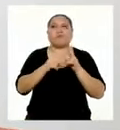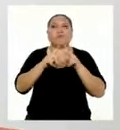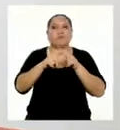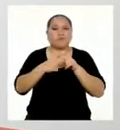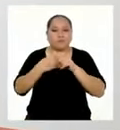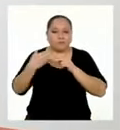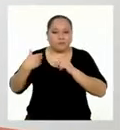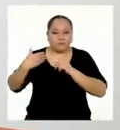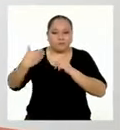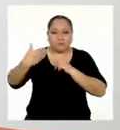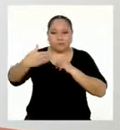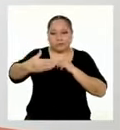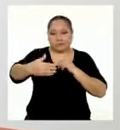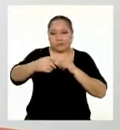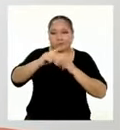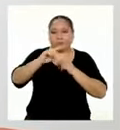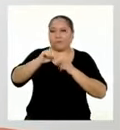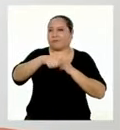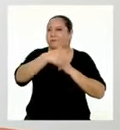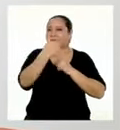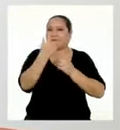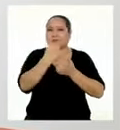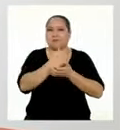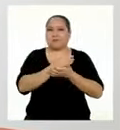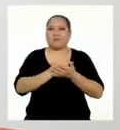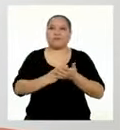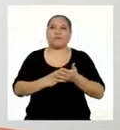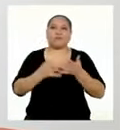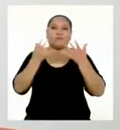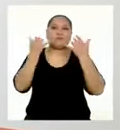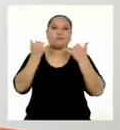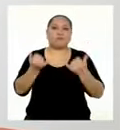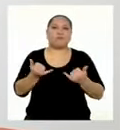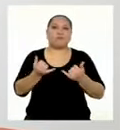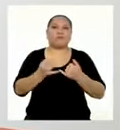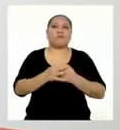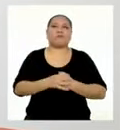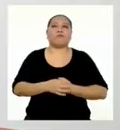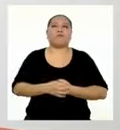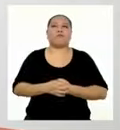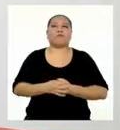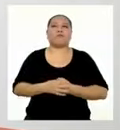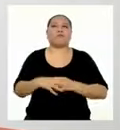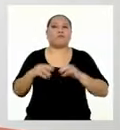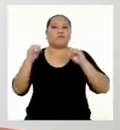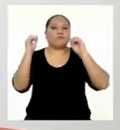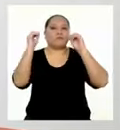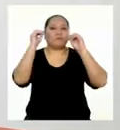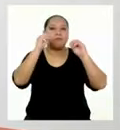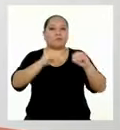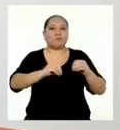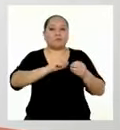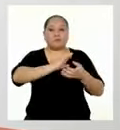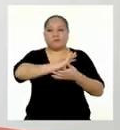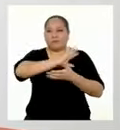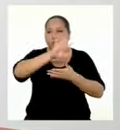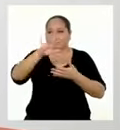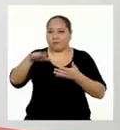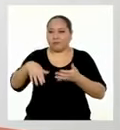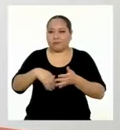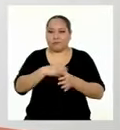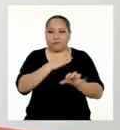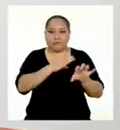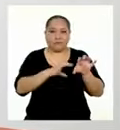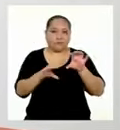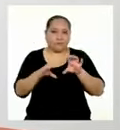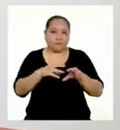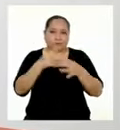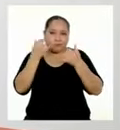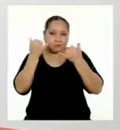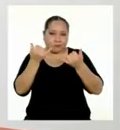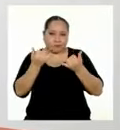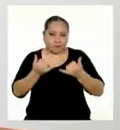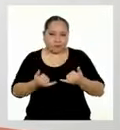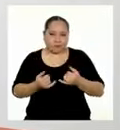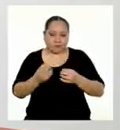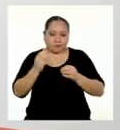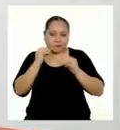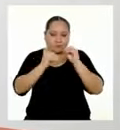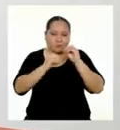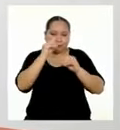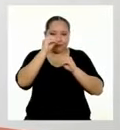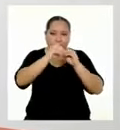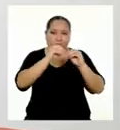podemos continuar con el siguiente paso. Ahora vamos a consolidar todo lo que hemos hecho hasta ahora y